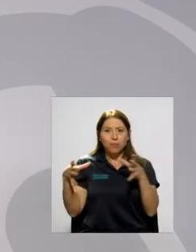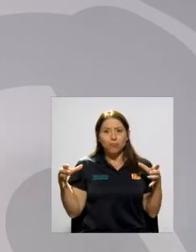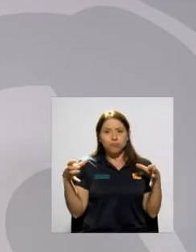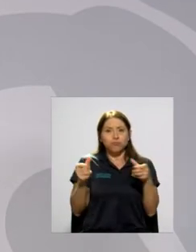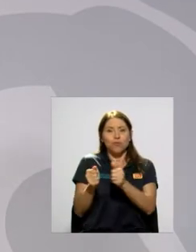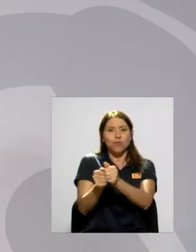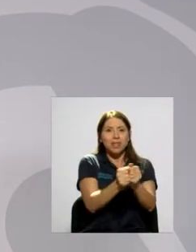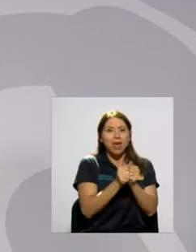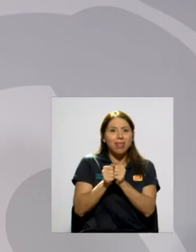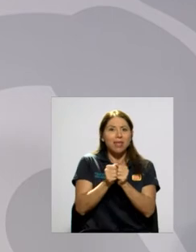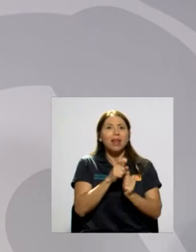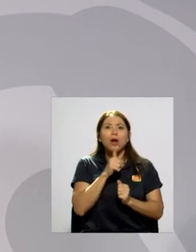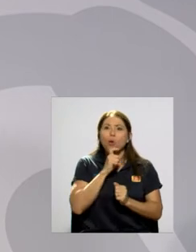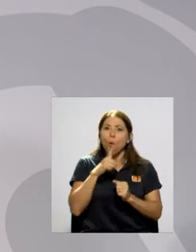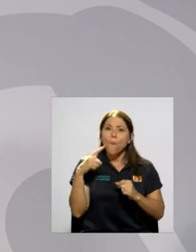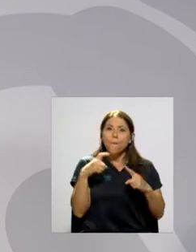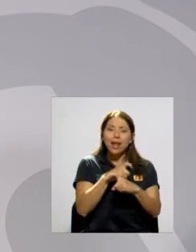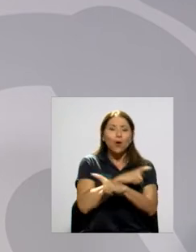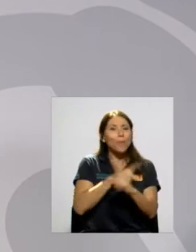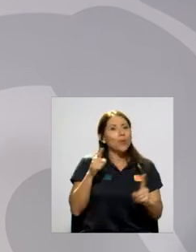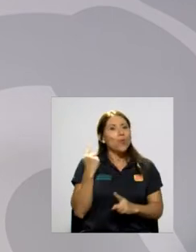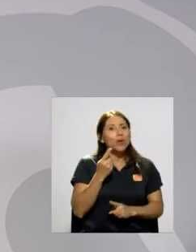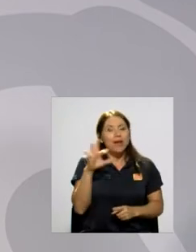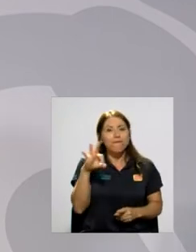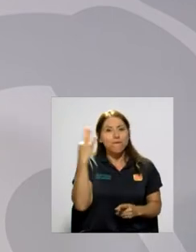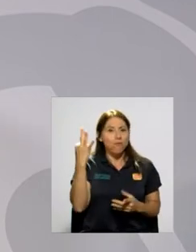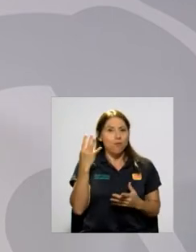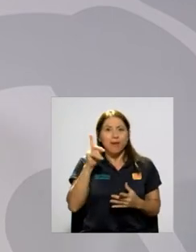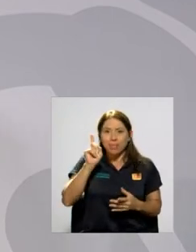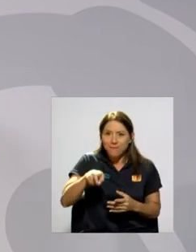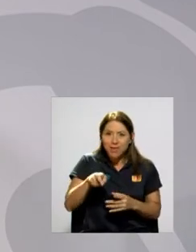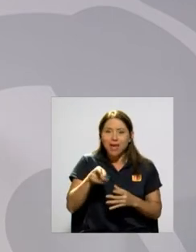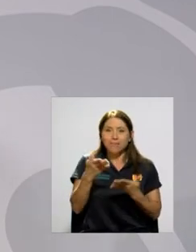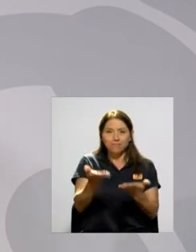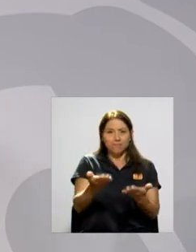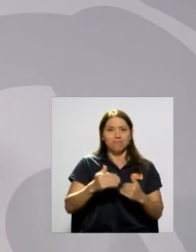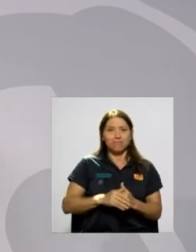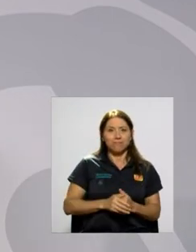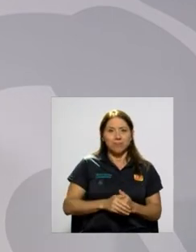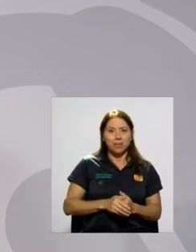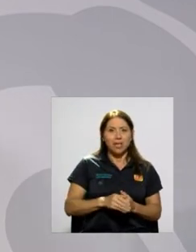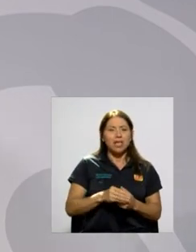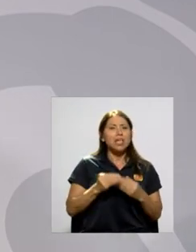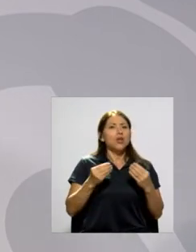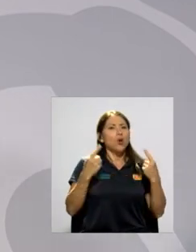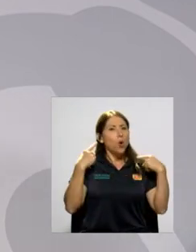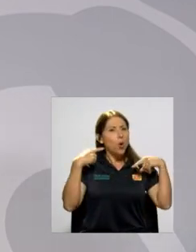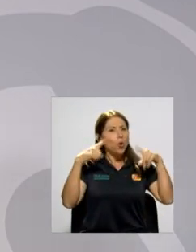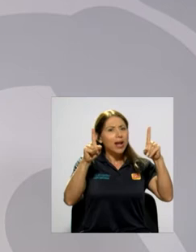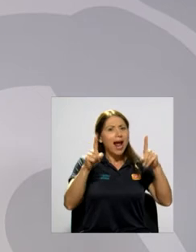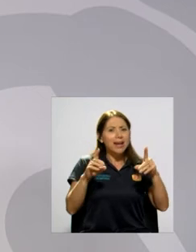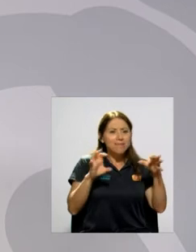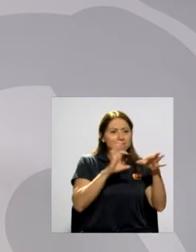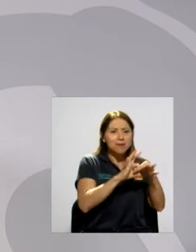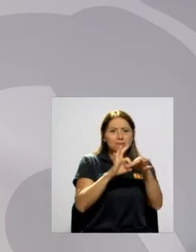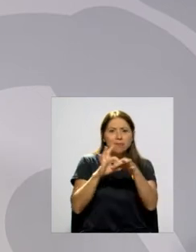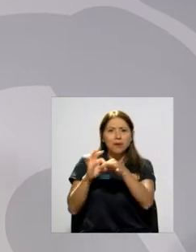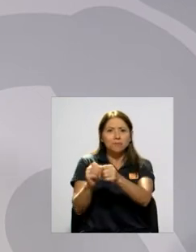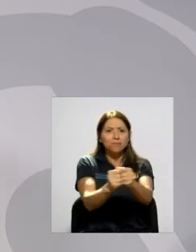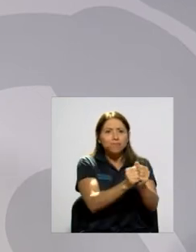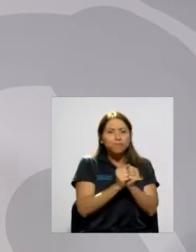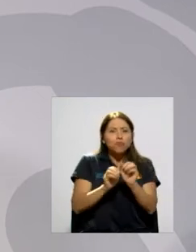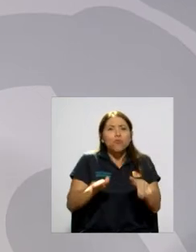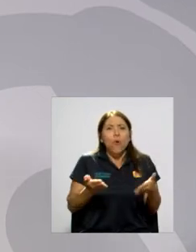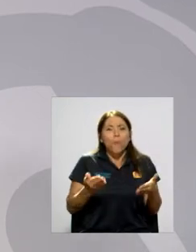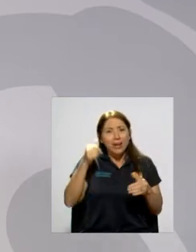la única ruta, no le quedaba de otra. ¿Y cómo pudo lograr esas sinergias? Porque recuerdo que apenas